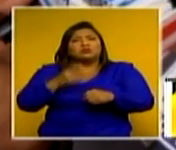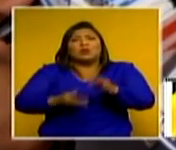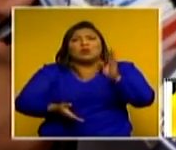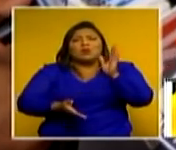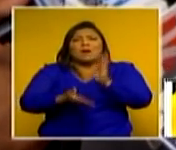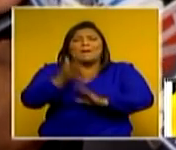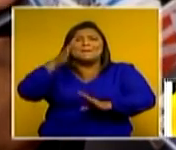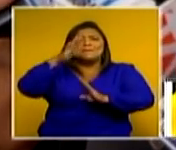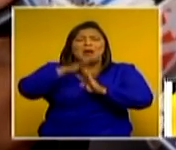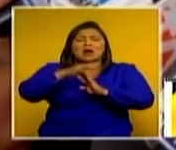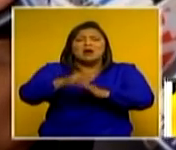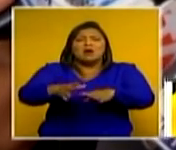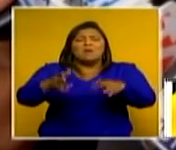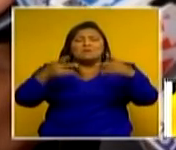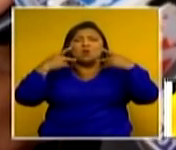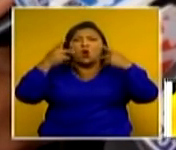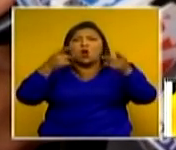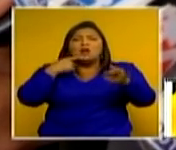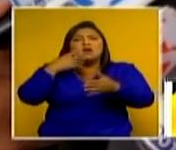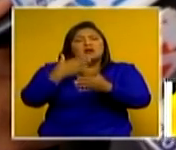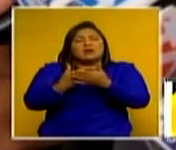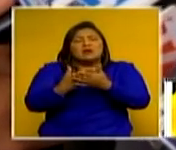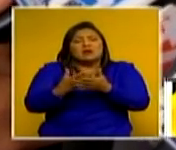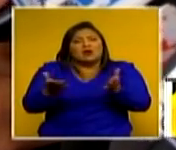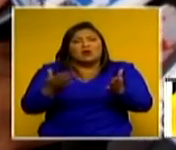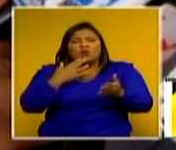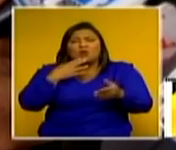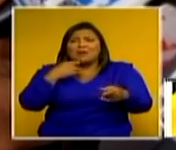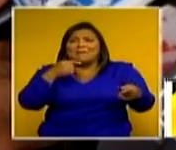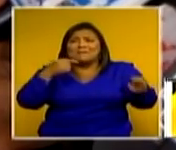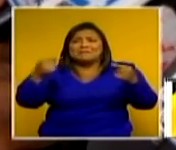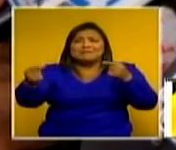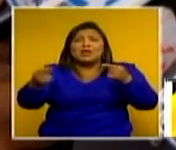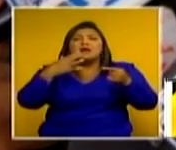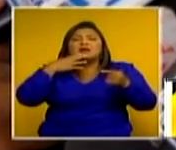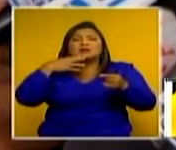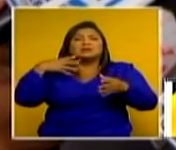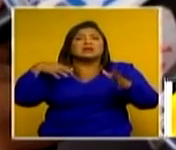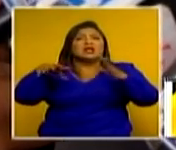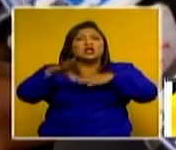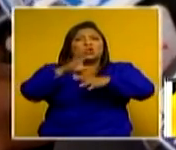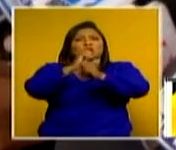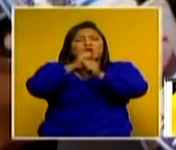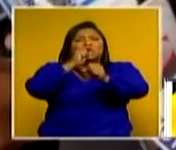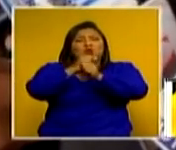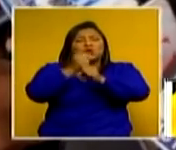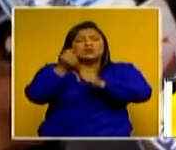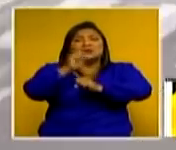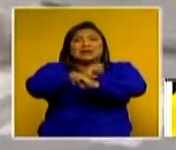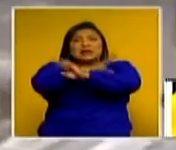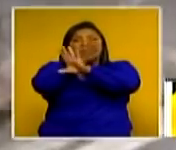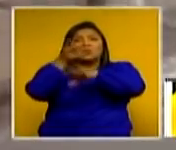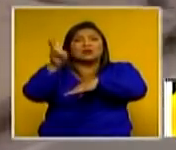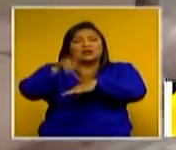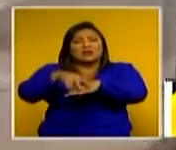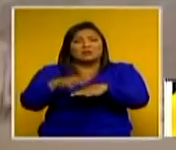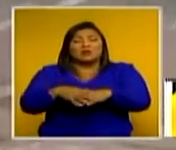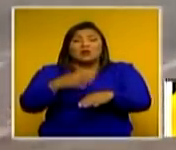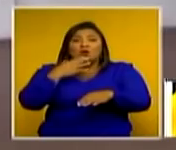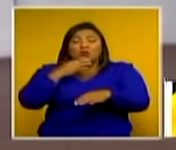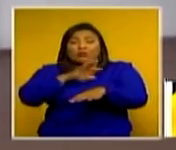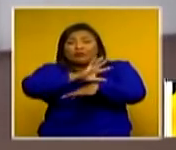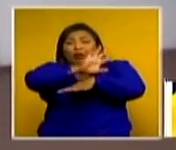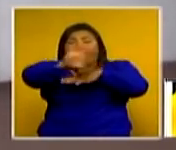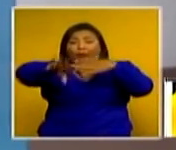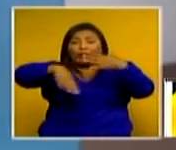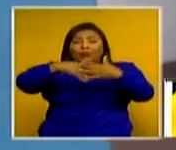generándose entre también los que tuvieron su punto máximo en horas de la noche y en horas de la madrugada como salgo de los actos